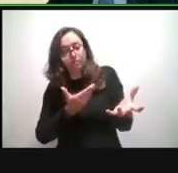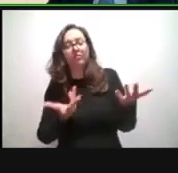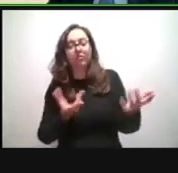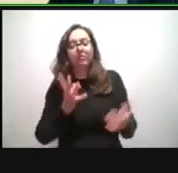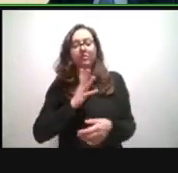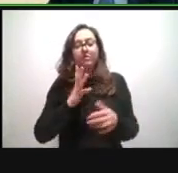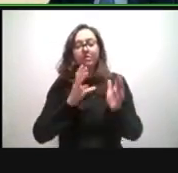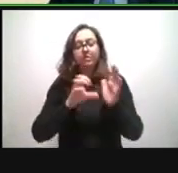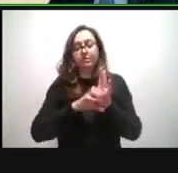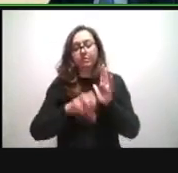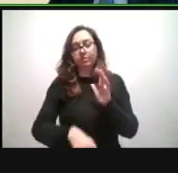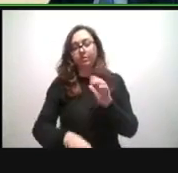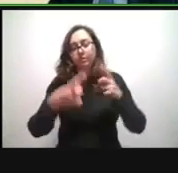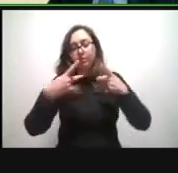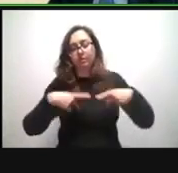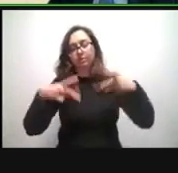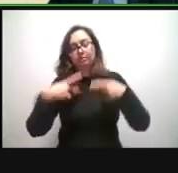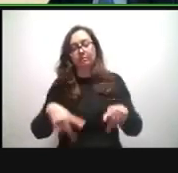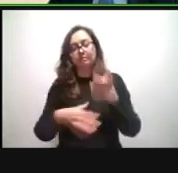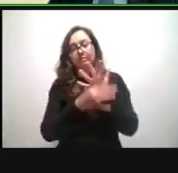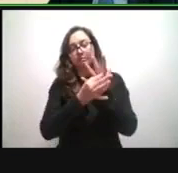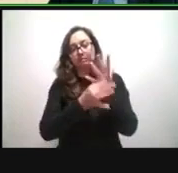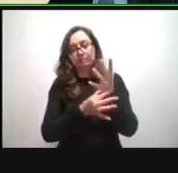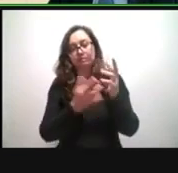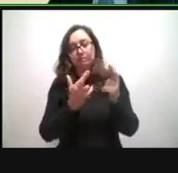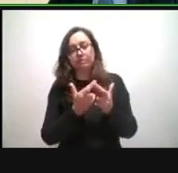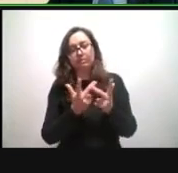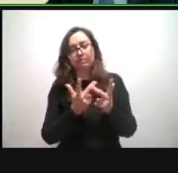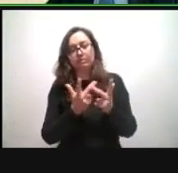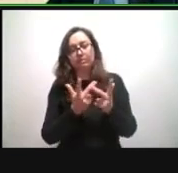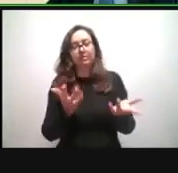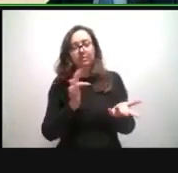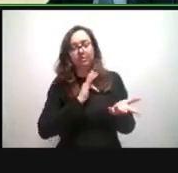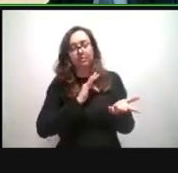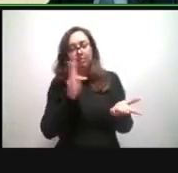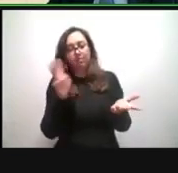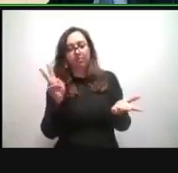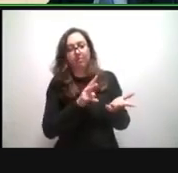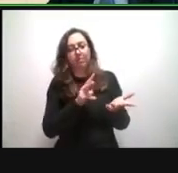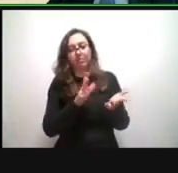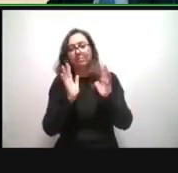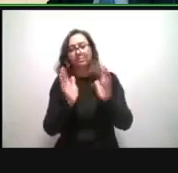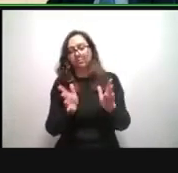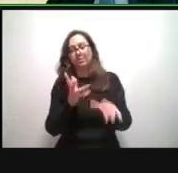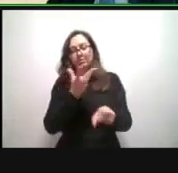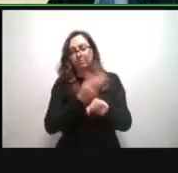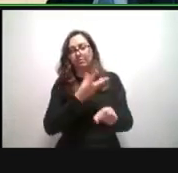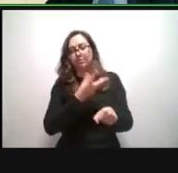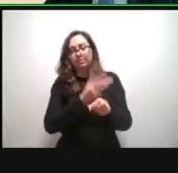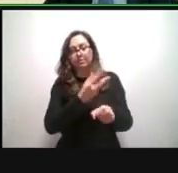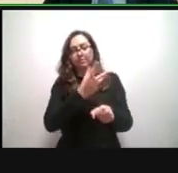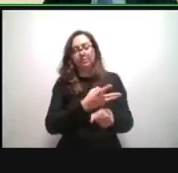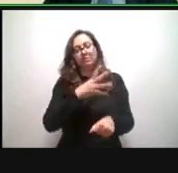del carpo, reconstruida e inmovilizada la fractura del dedo. En este otro caso, reconstruida con